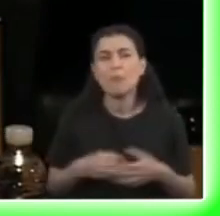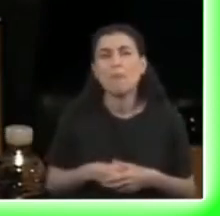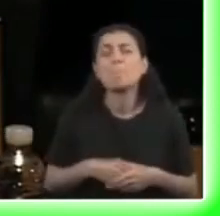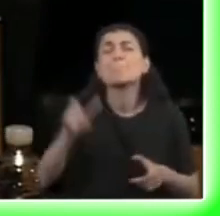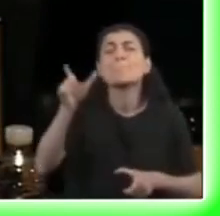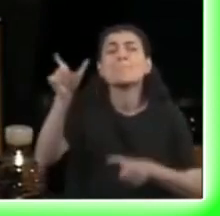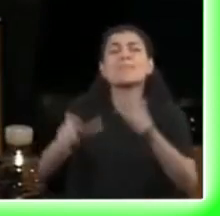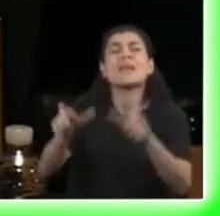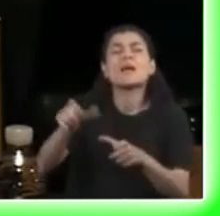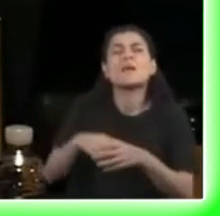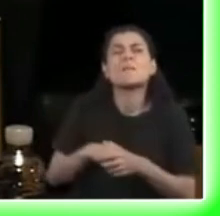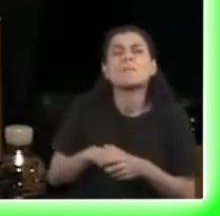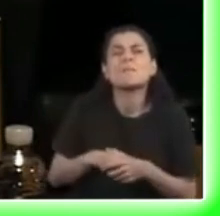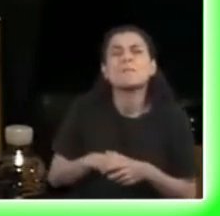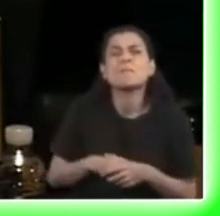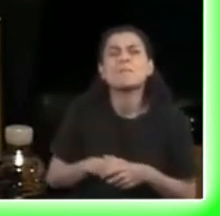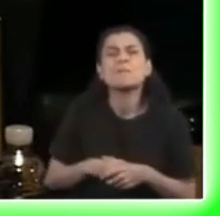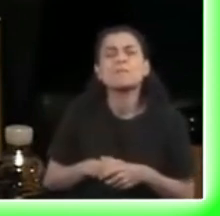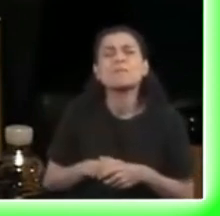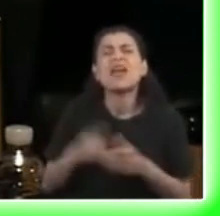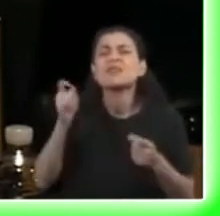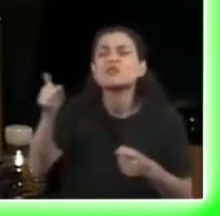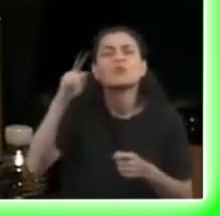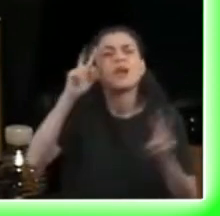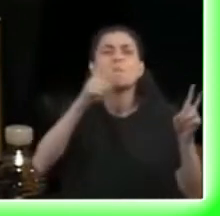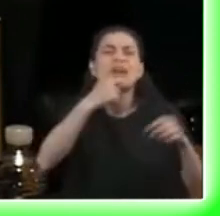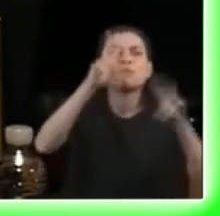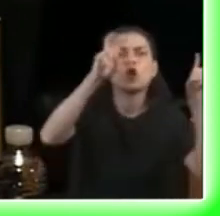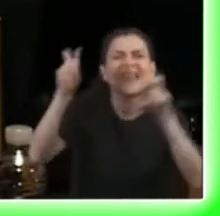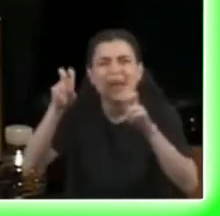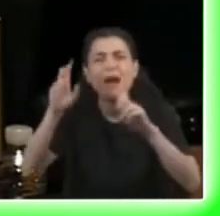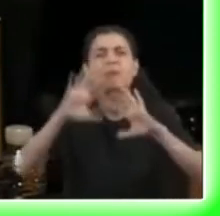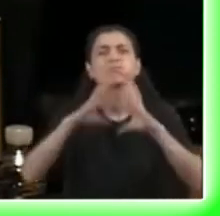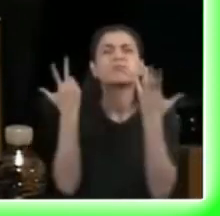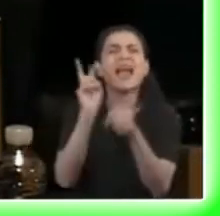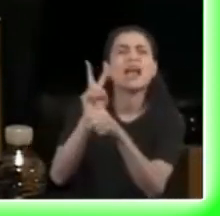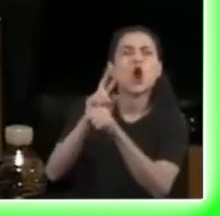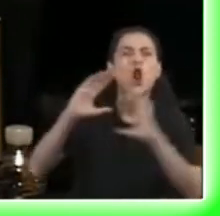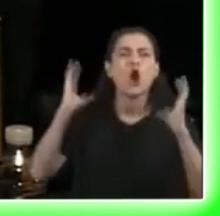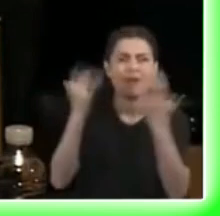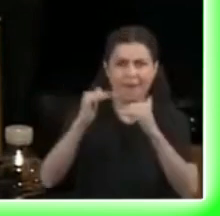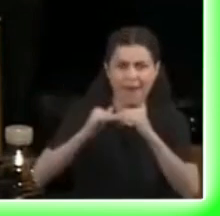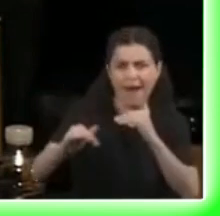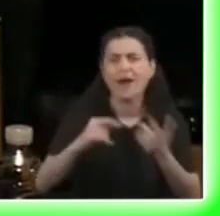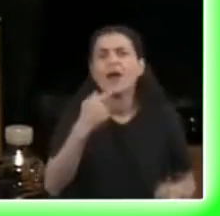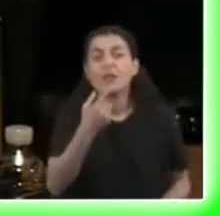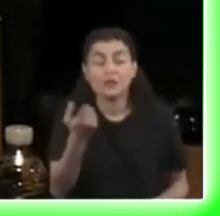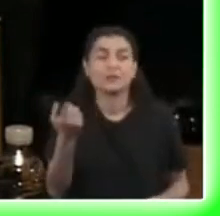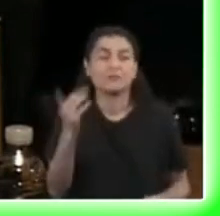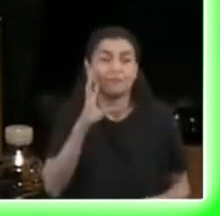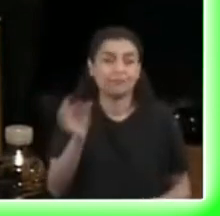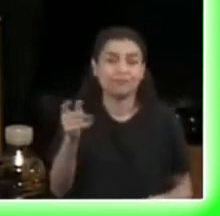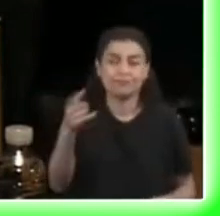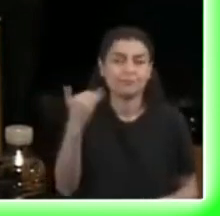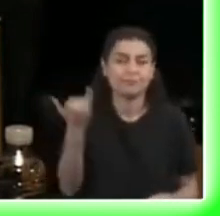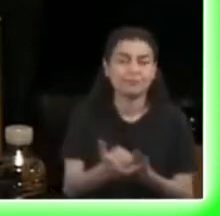la agenda verde, ¿no? La agenda ecologista, donde si ustedes llevan esa agenda al